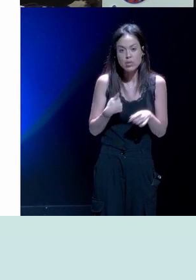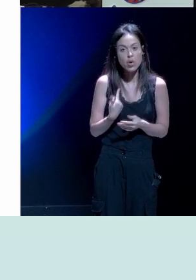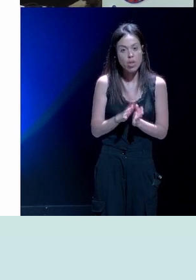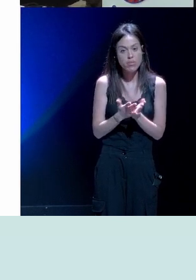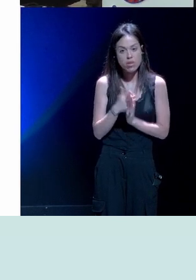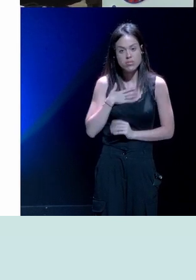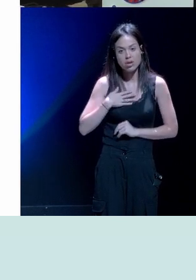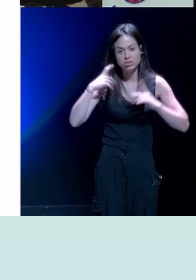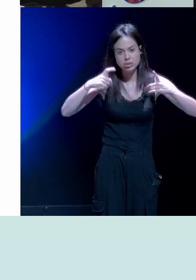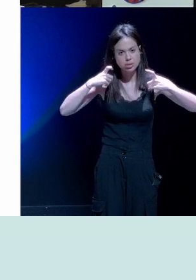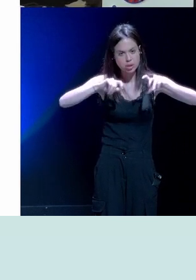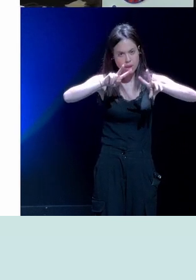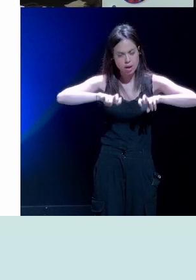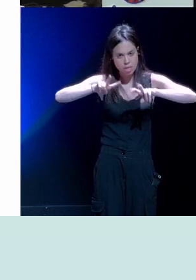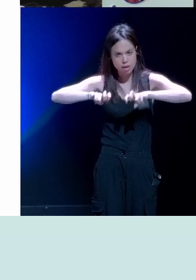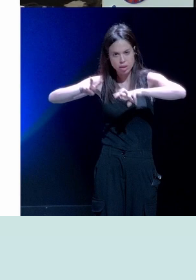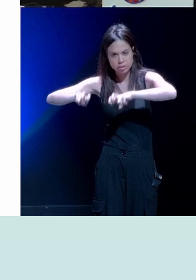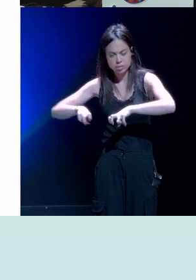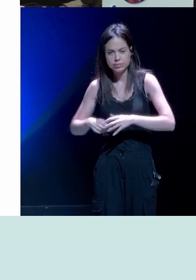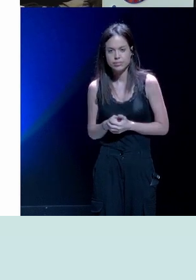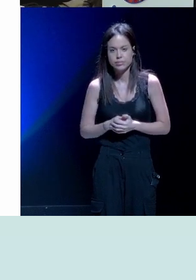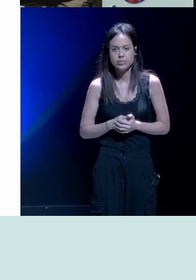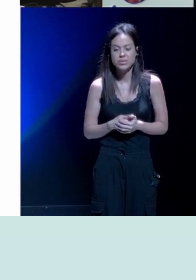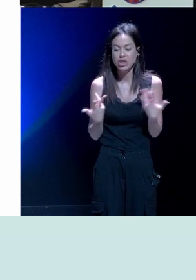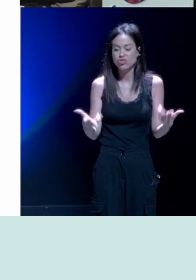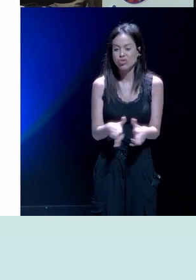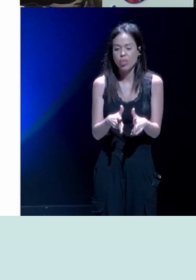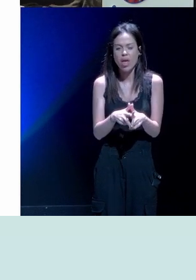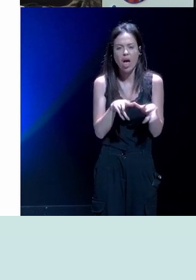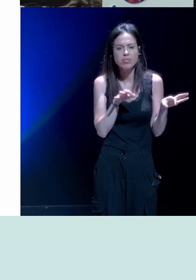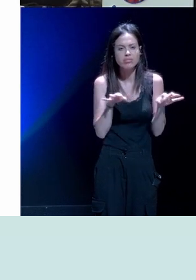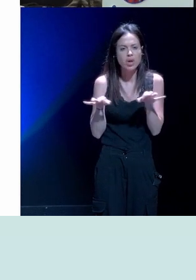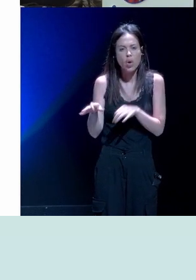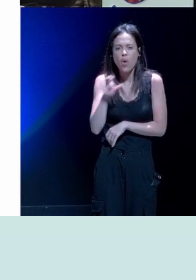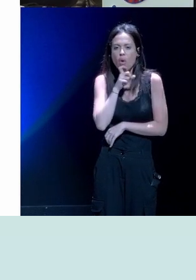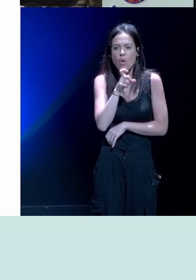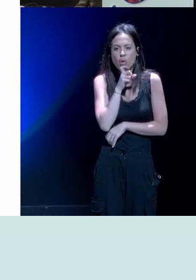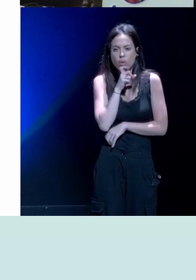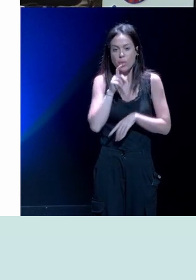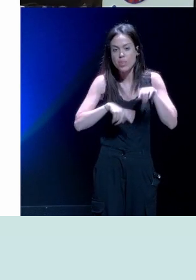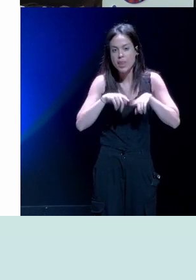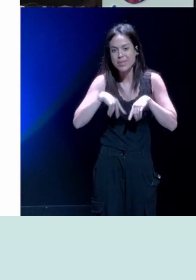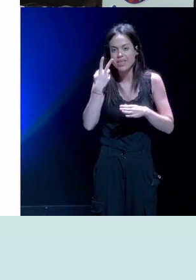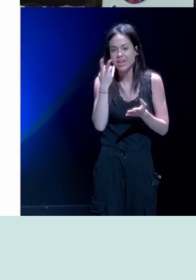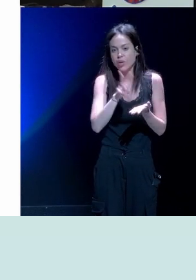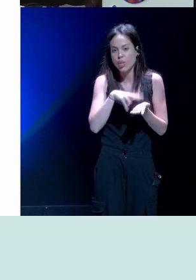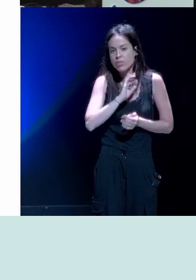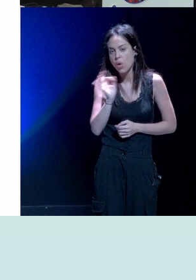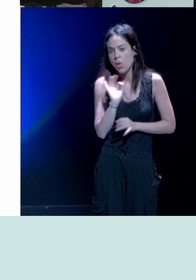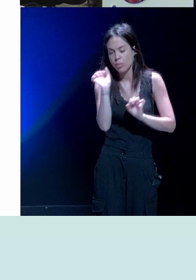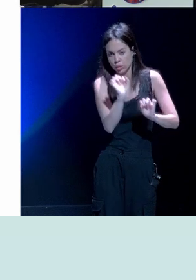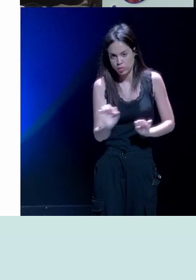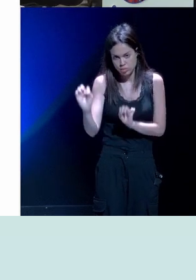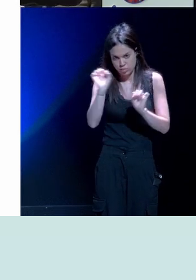analizar cómo se organizan las sociedades sobre la base del reconocimiento y de la protección, que